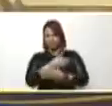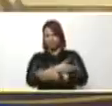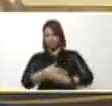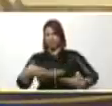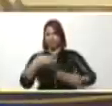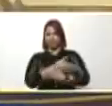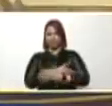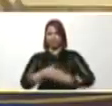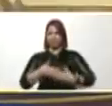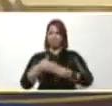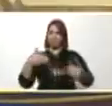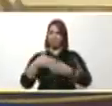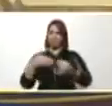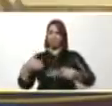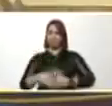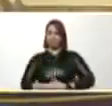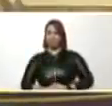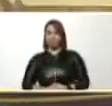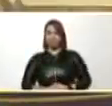dólares.